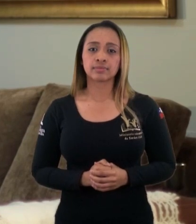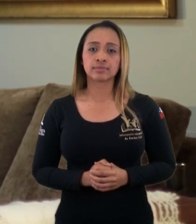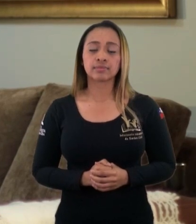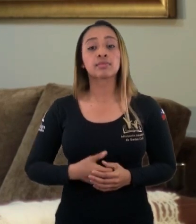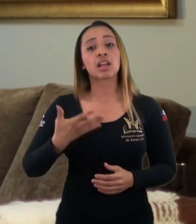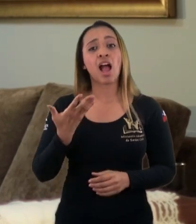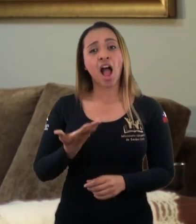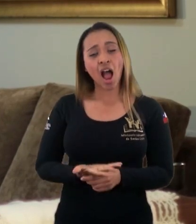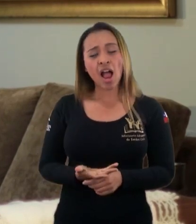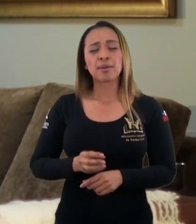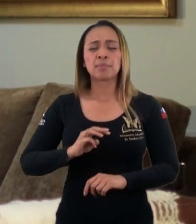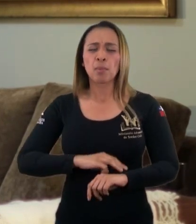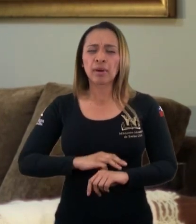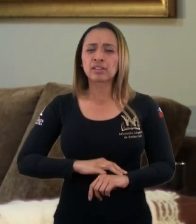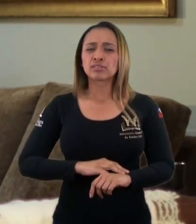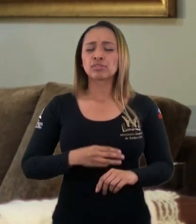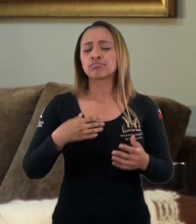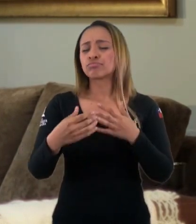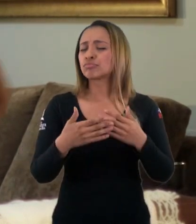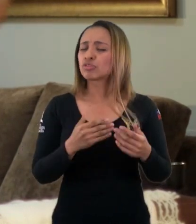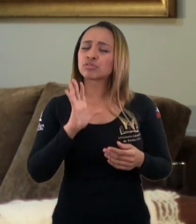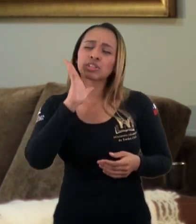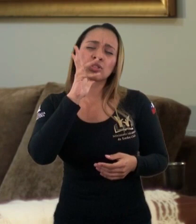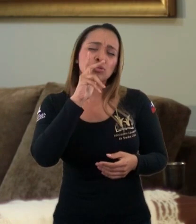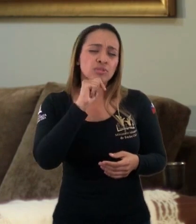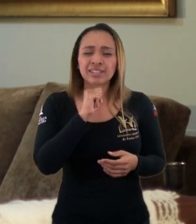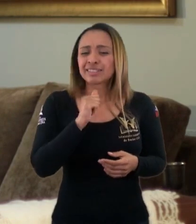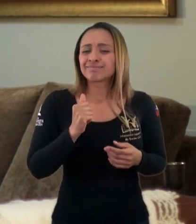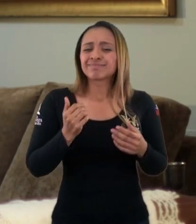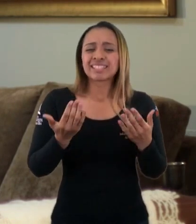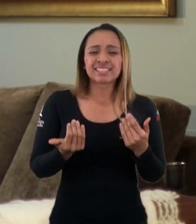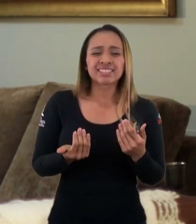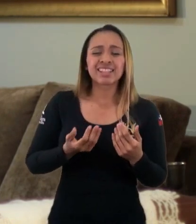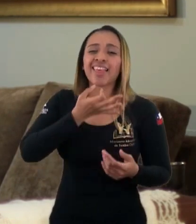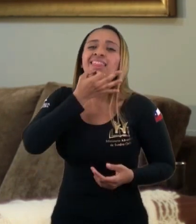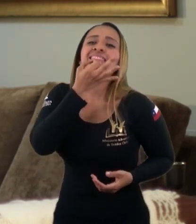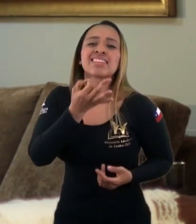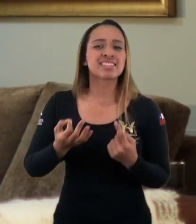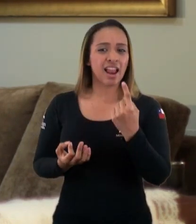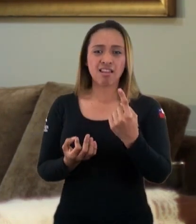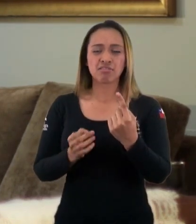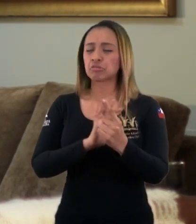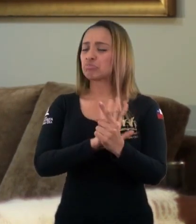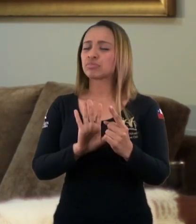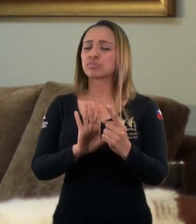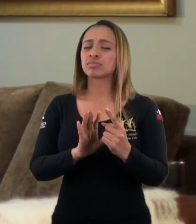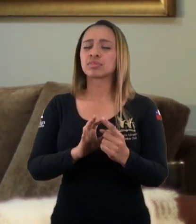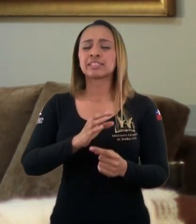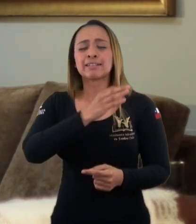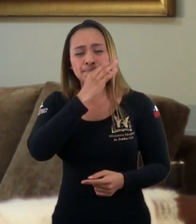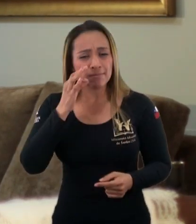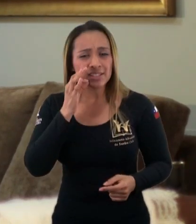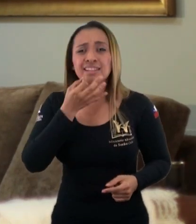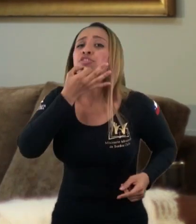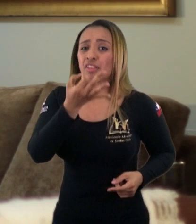Hay momentos en que no es necesario decir nada. El silencio es elocuente. Las